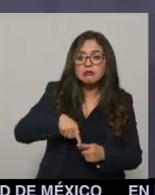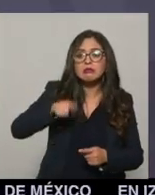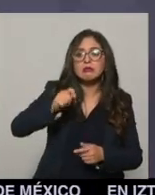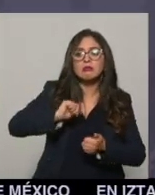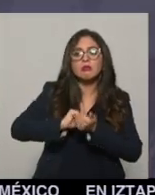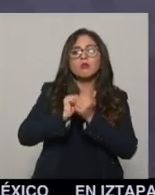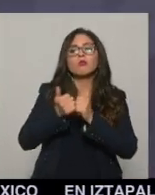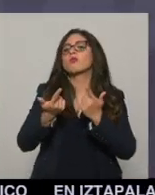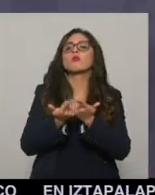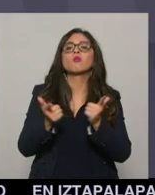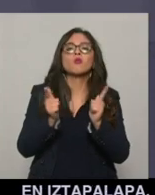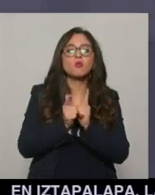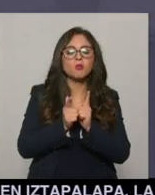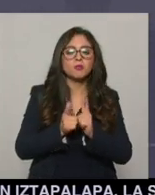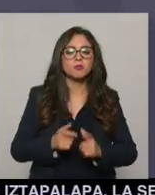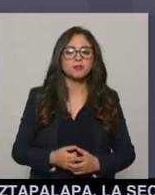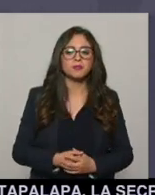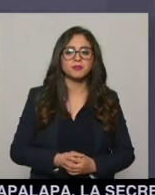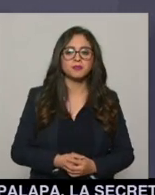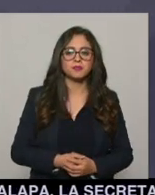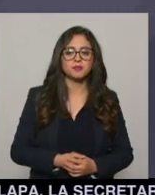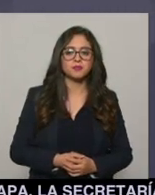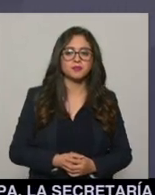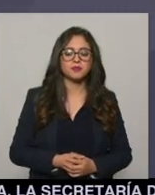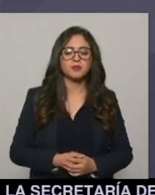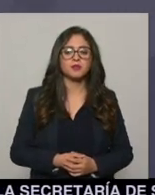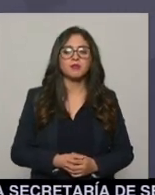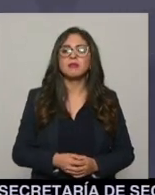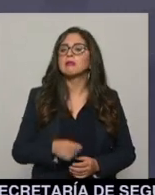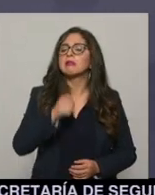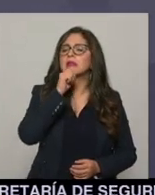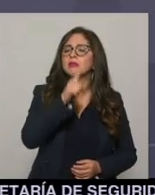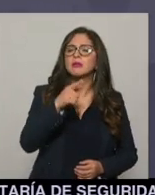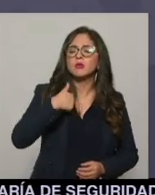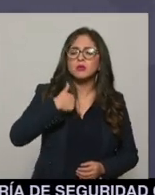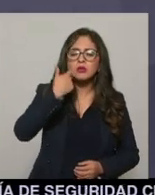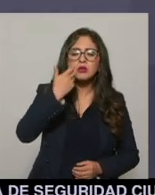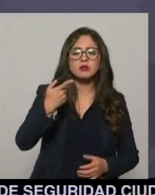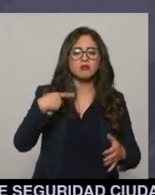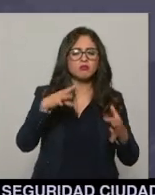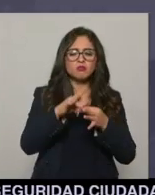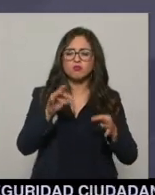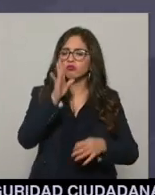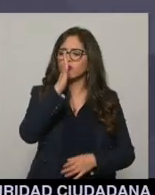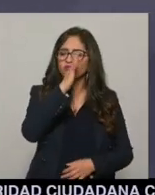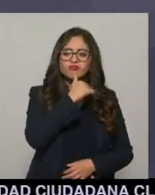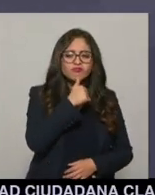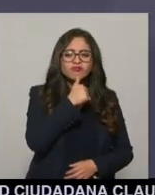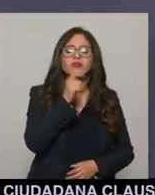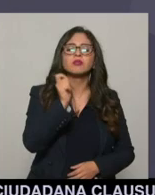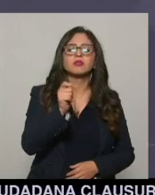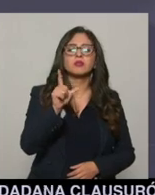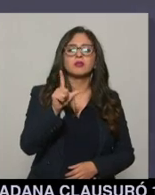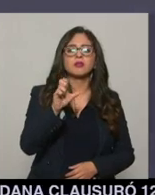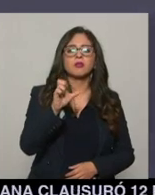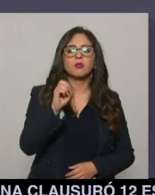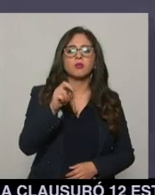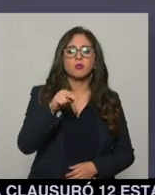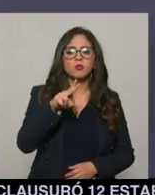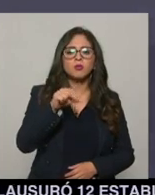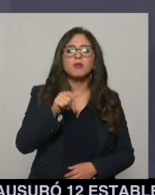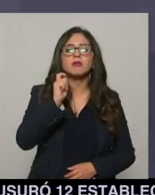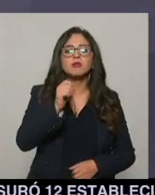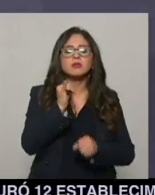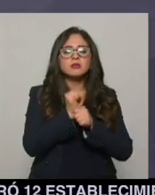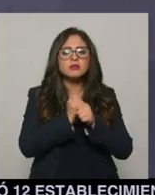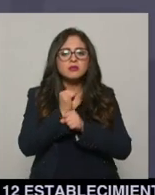esto. Agregando un poco, Mariana, que de las cosas que a mí me parecen completamente inaceptables que decía Leonora sobre el tema de la